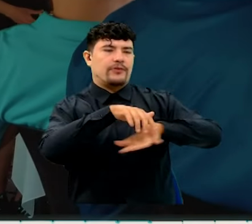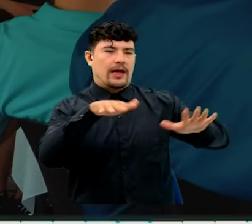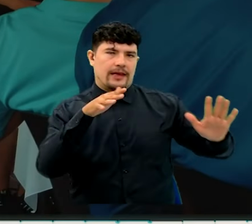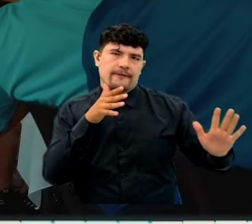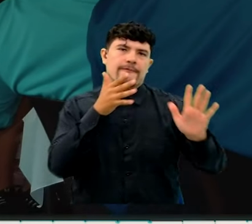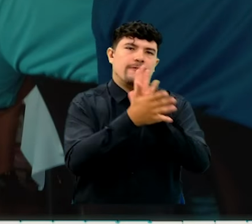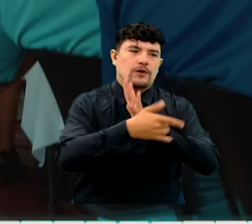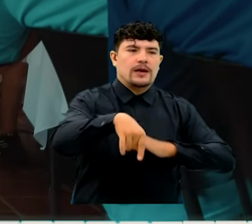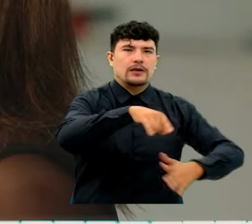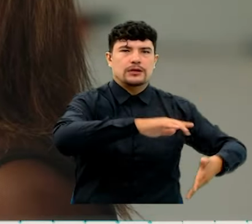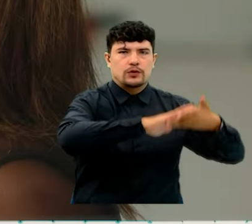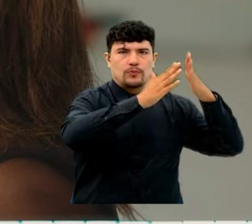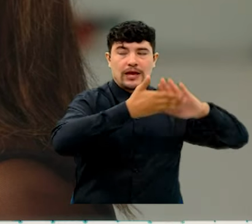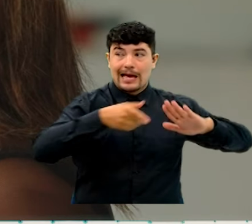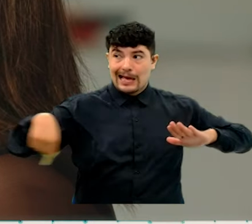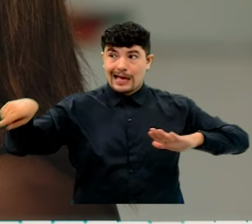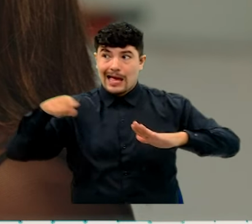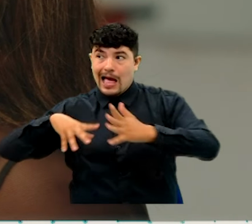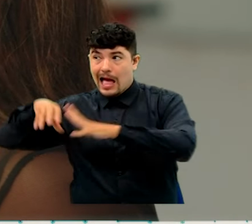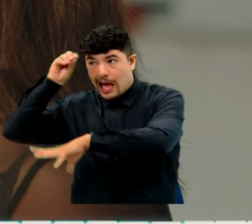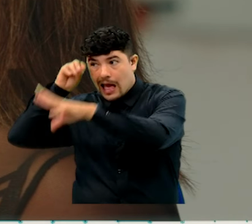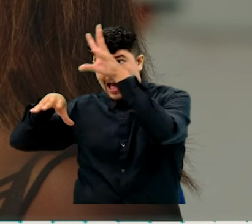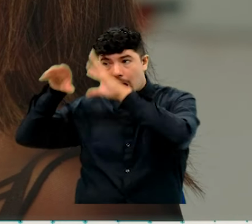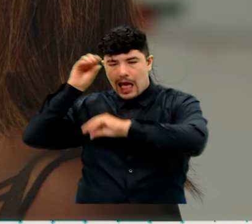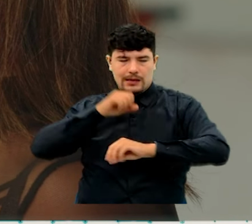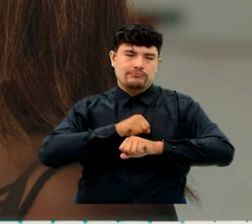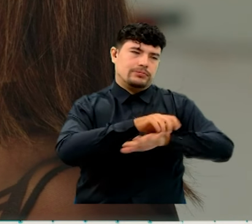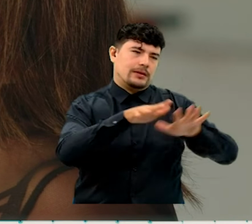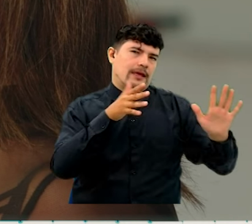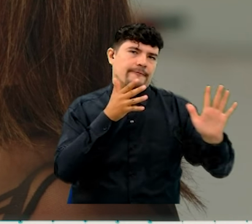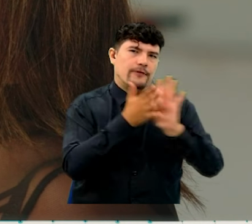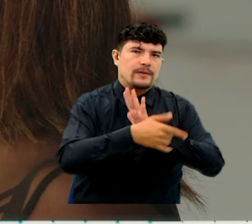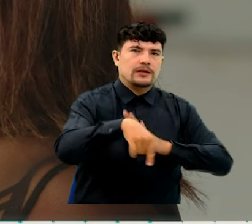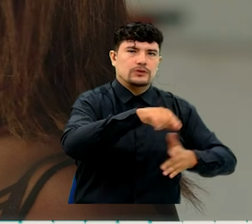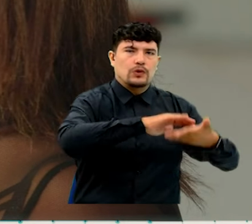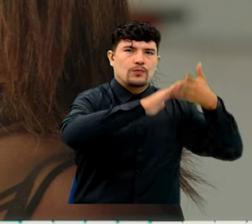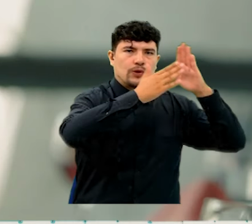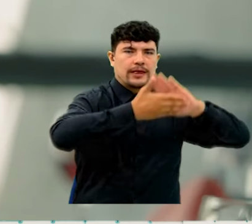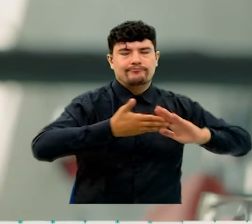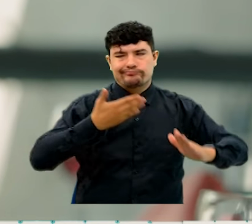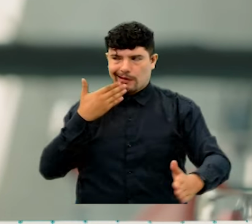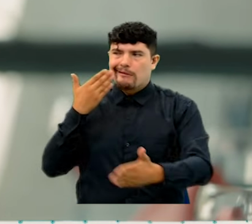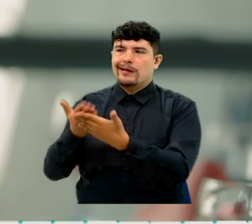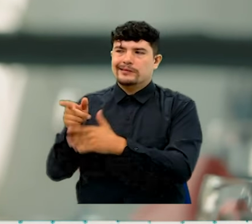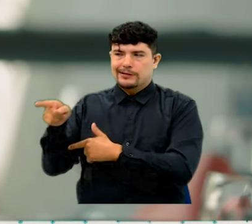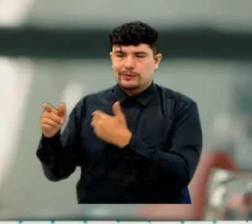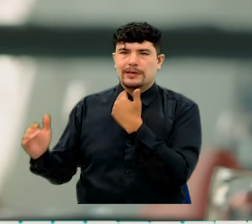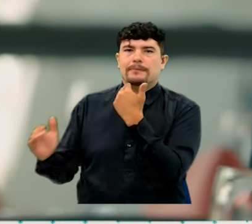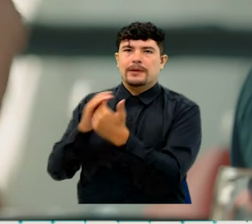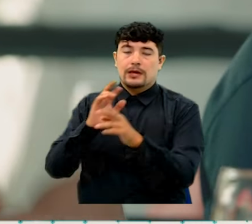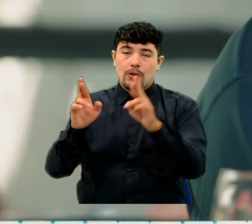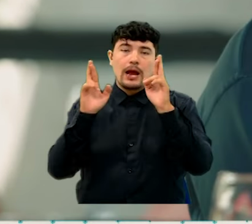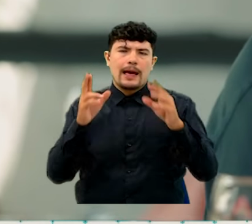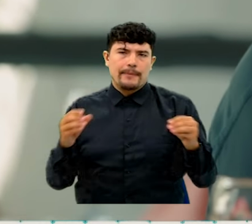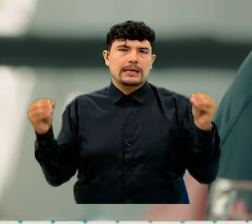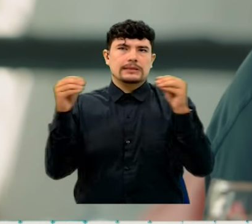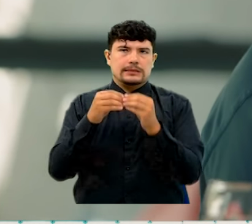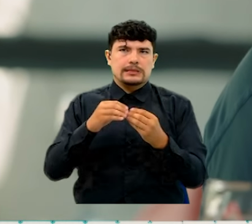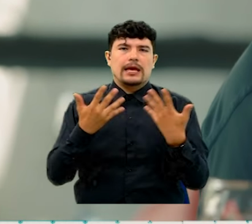de ellos. Sí, muy agradecida pues por la invitación que nos hace la electrificadora y que sean muchísimos más eventos para